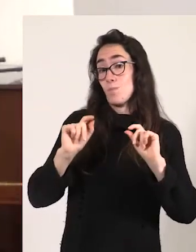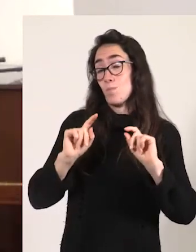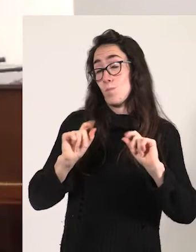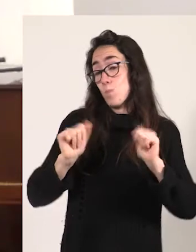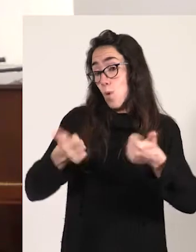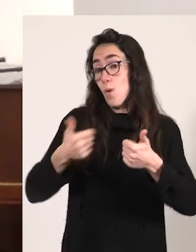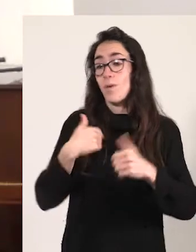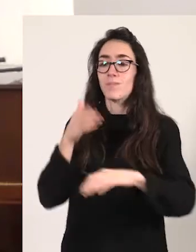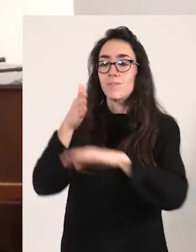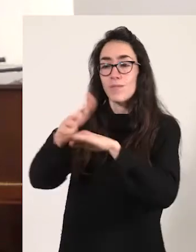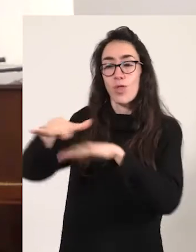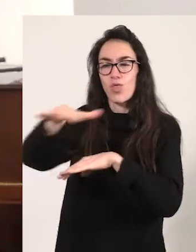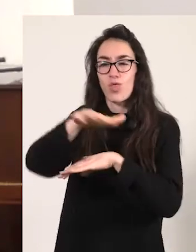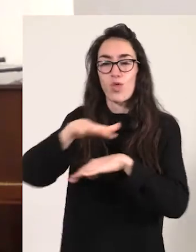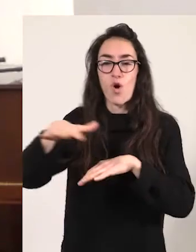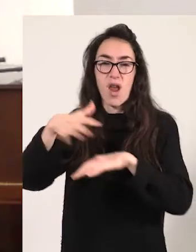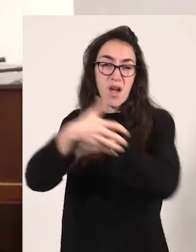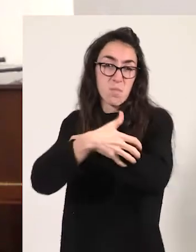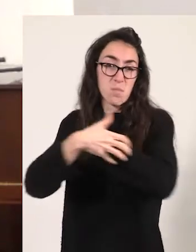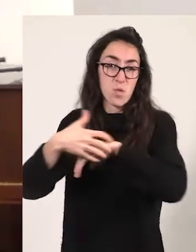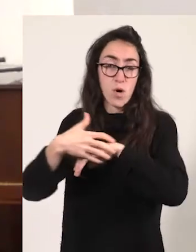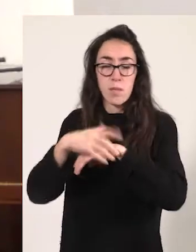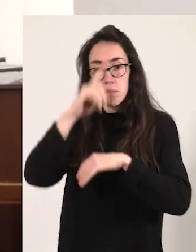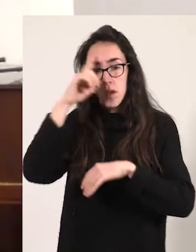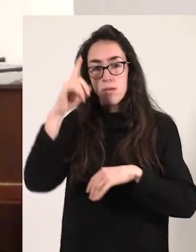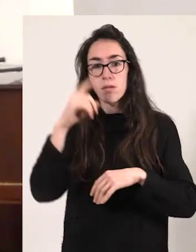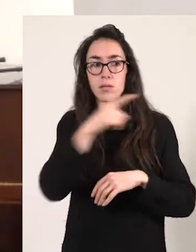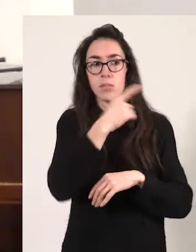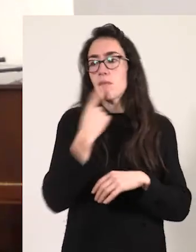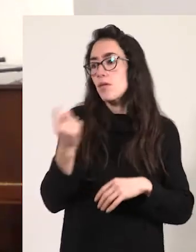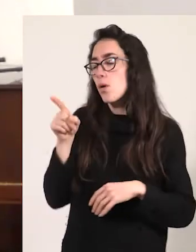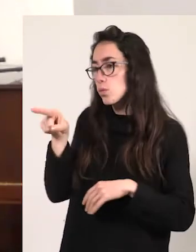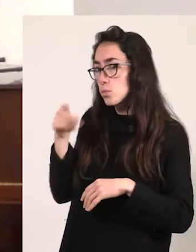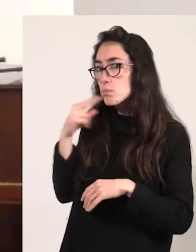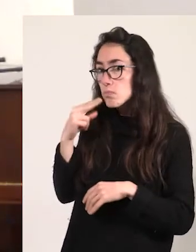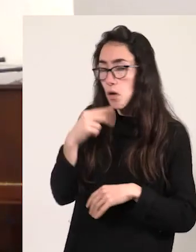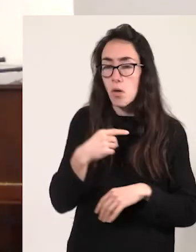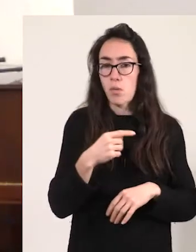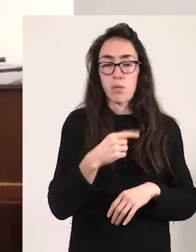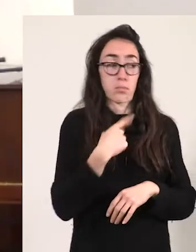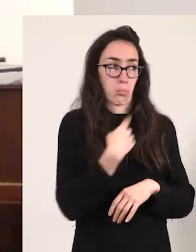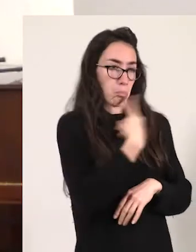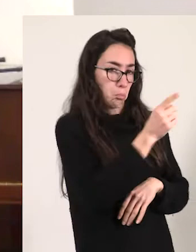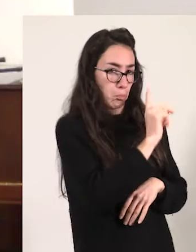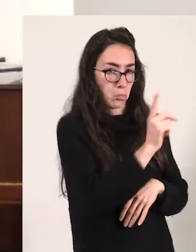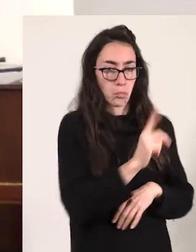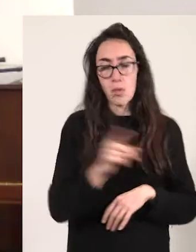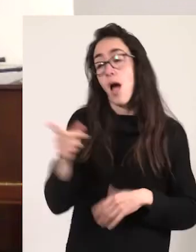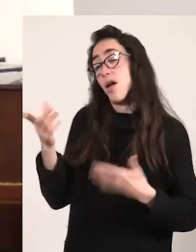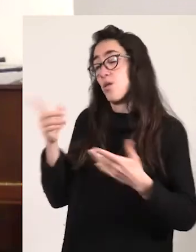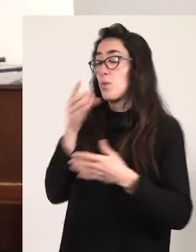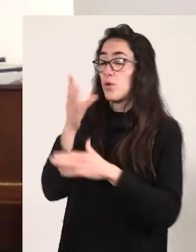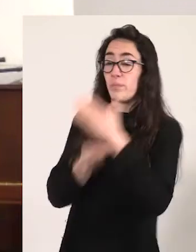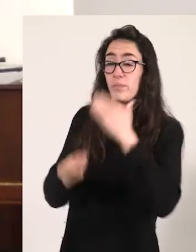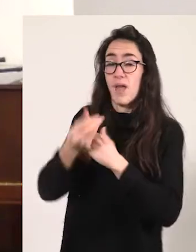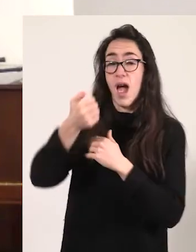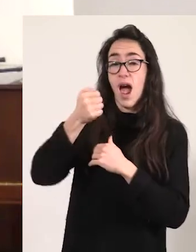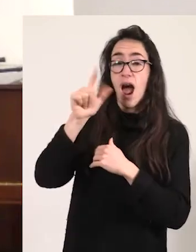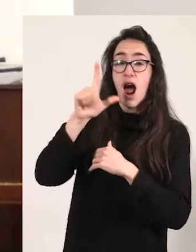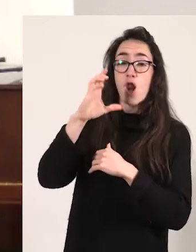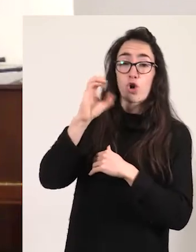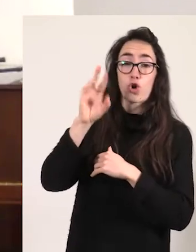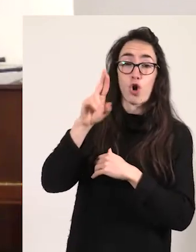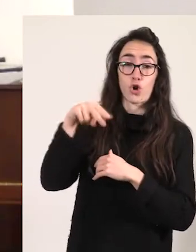poblado chabolista en Telemadrid, al regresar me dijeron, ¿has pasado miedo? Y dije, no. Ah, bueno, claro, es que eres de Alcorcón. Y yo pensé, ¿pero qué